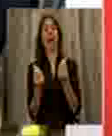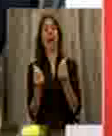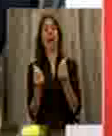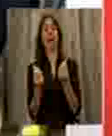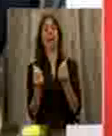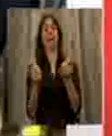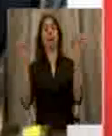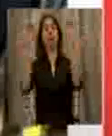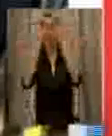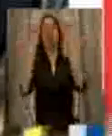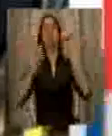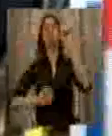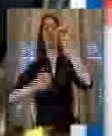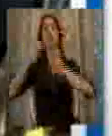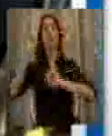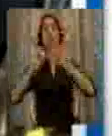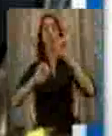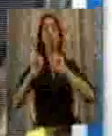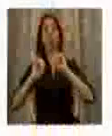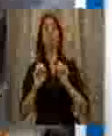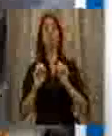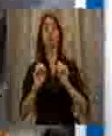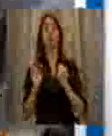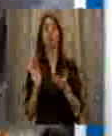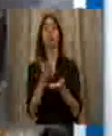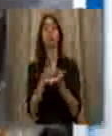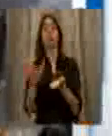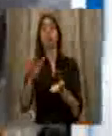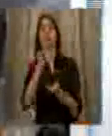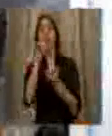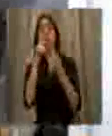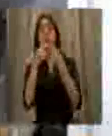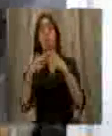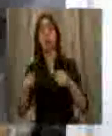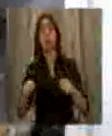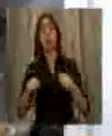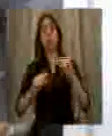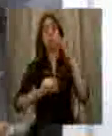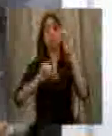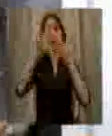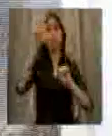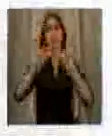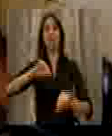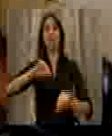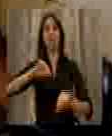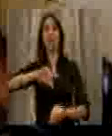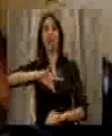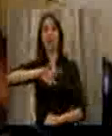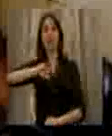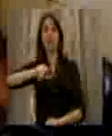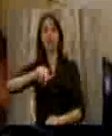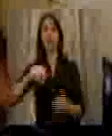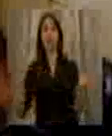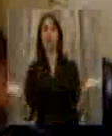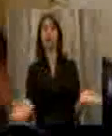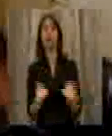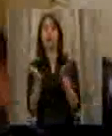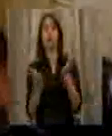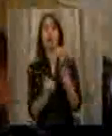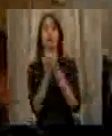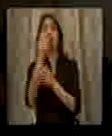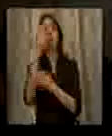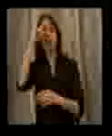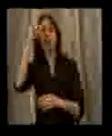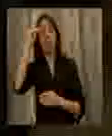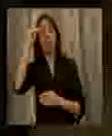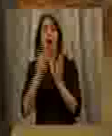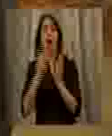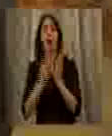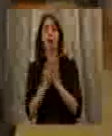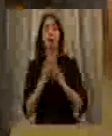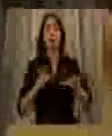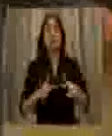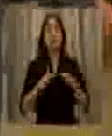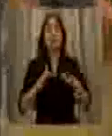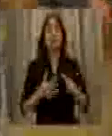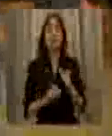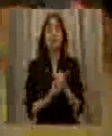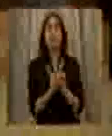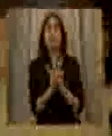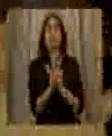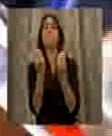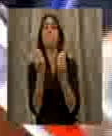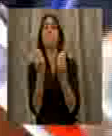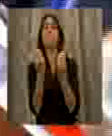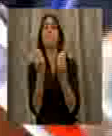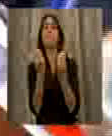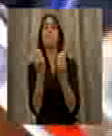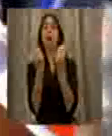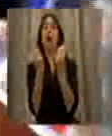nuestro sistema político, erradicar la pobreza, disminuir la delincuencia, fomentar la innovación y el emprendimiento y mejorar la calidad